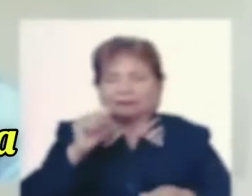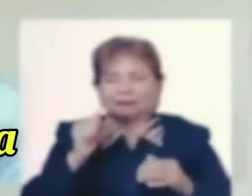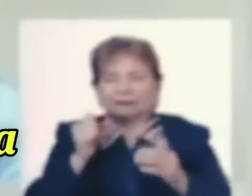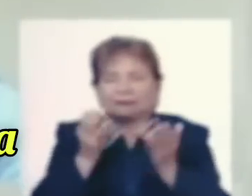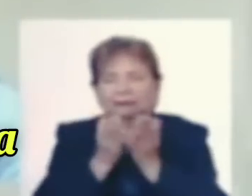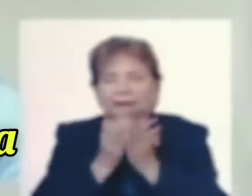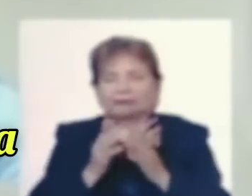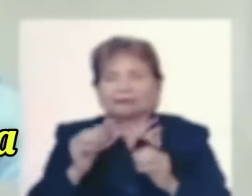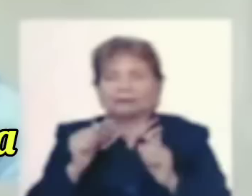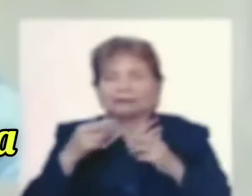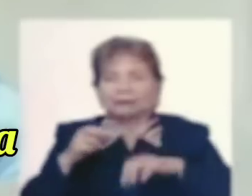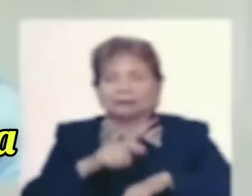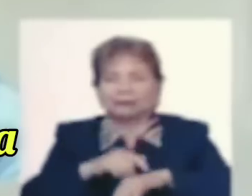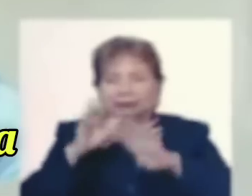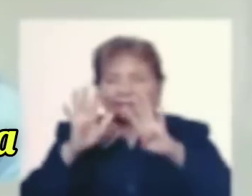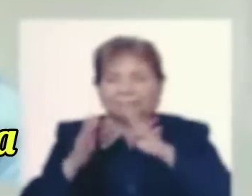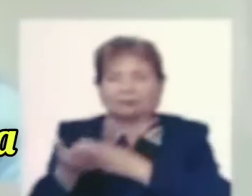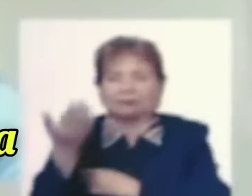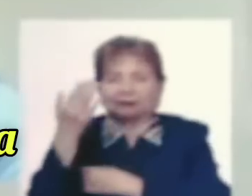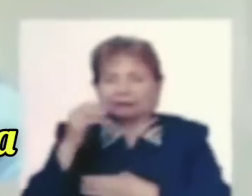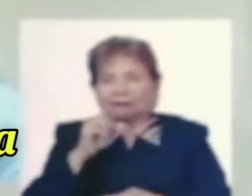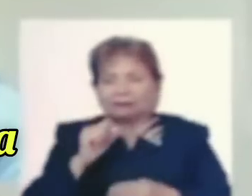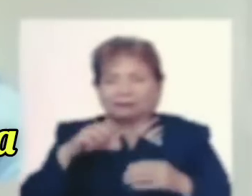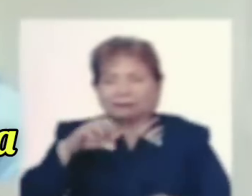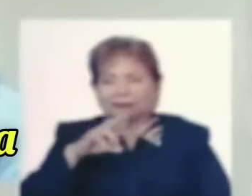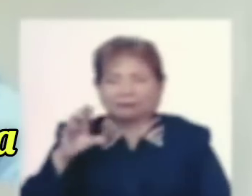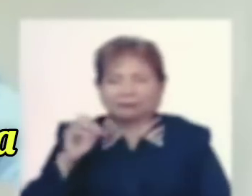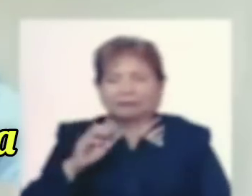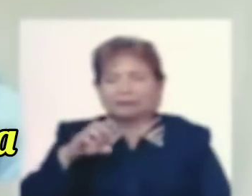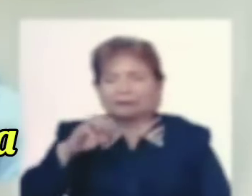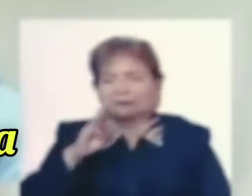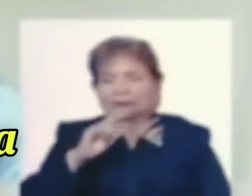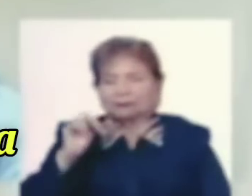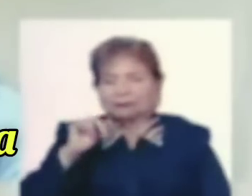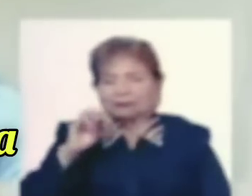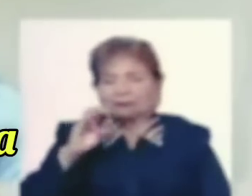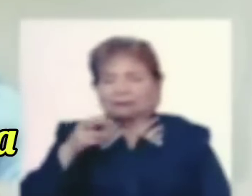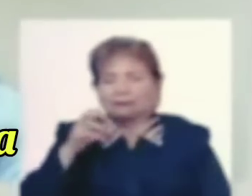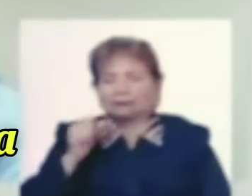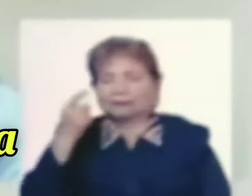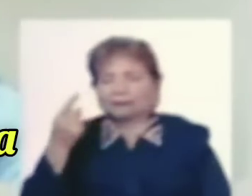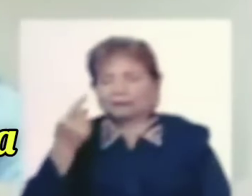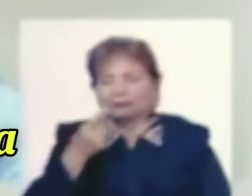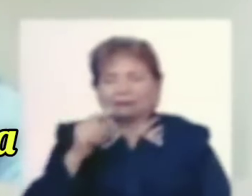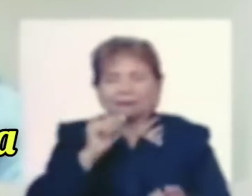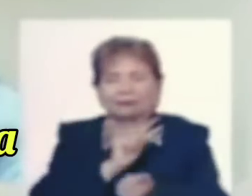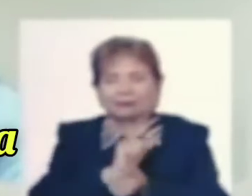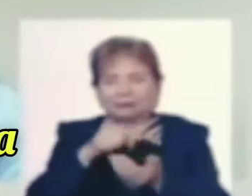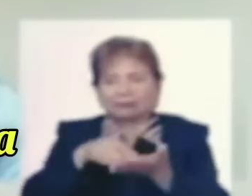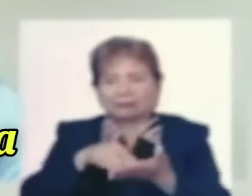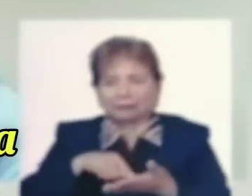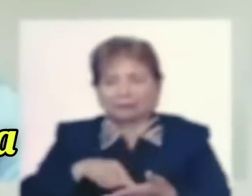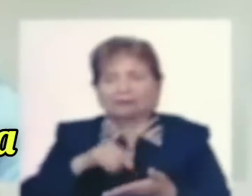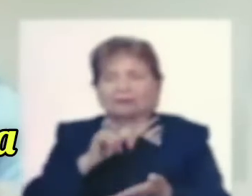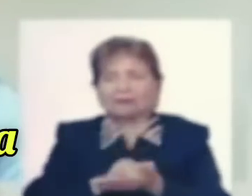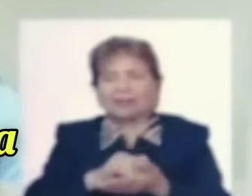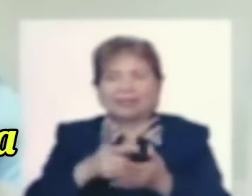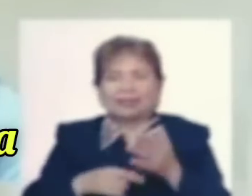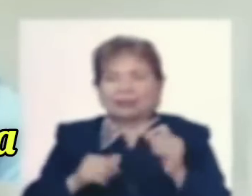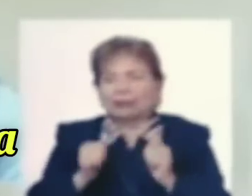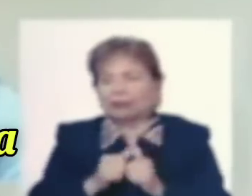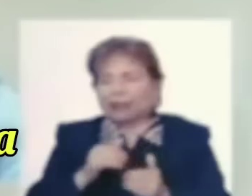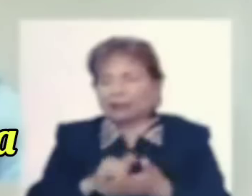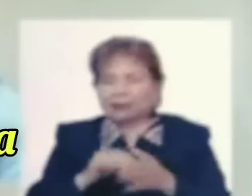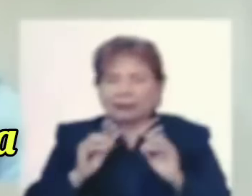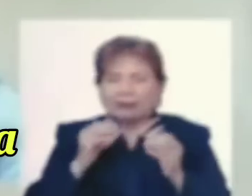de abril de 2023 a partir de las 9 horas en la sala Saúl Porras Barnechea de la República. Cabe resaltar que su comparecencia es obligatoria en caso de